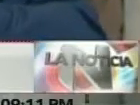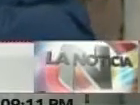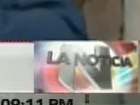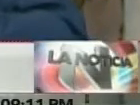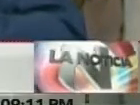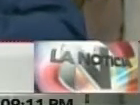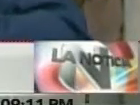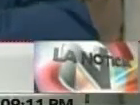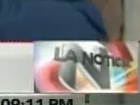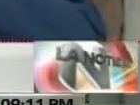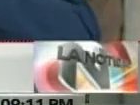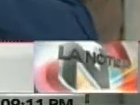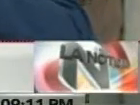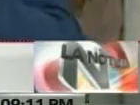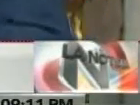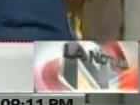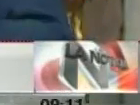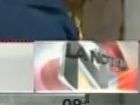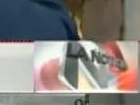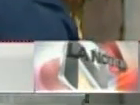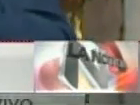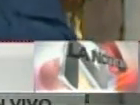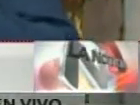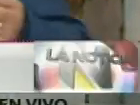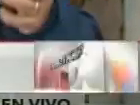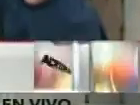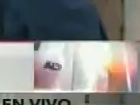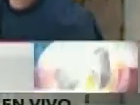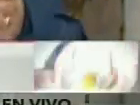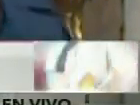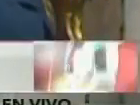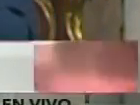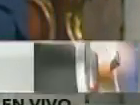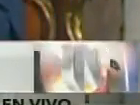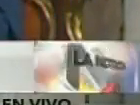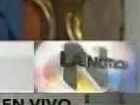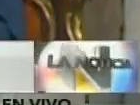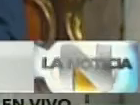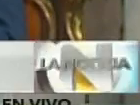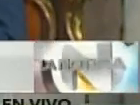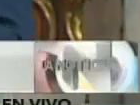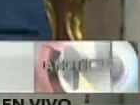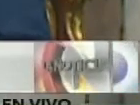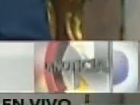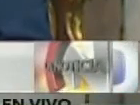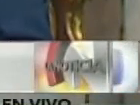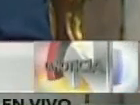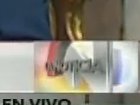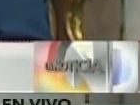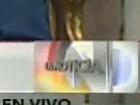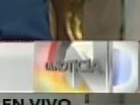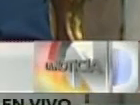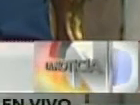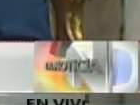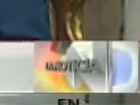ahora es articularlo con todo el apoyo del gobierno, del Estado, de los movimientos sociales, de los ciudadanos y